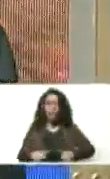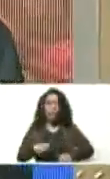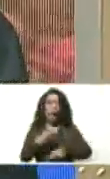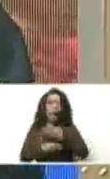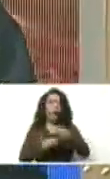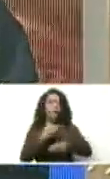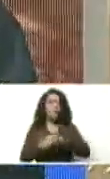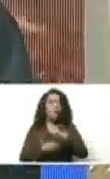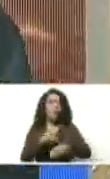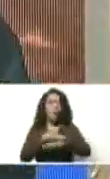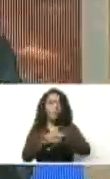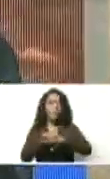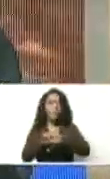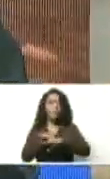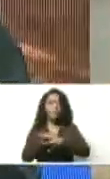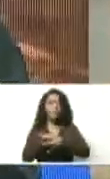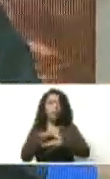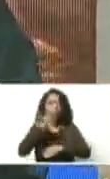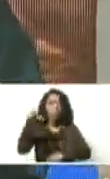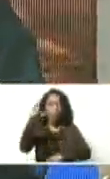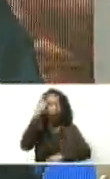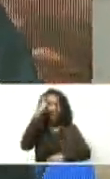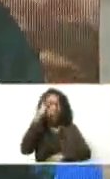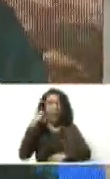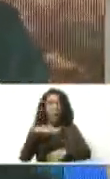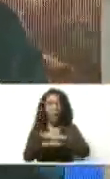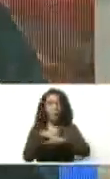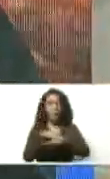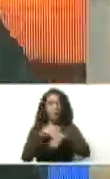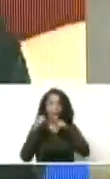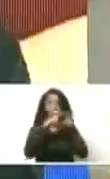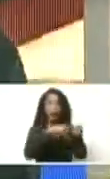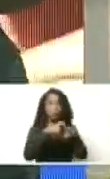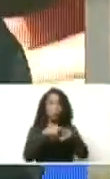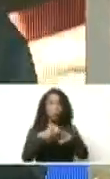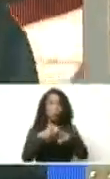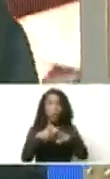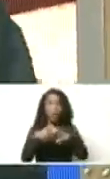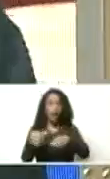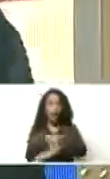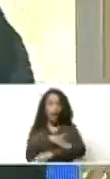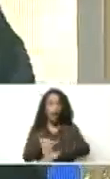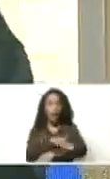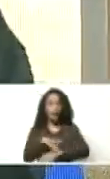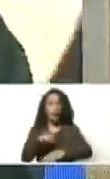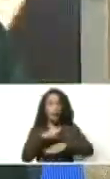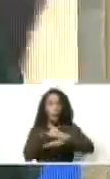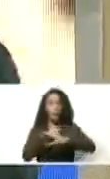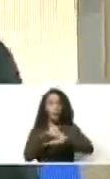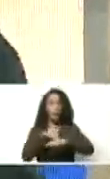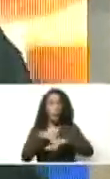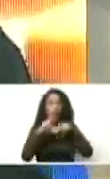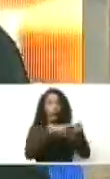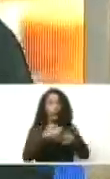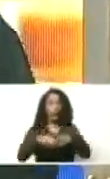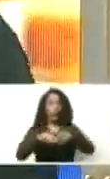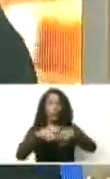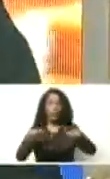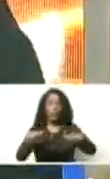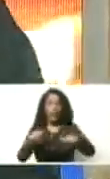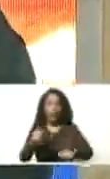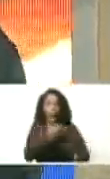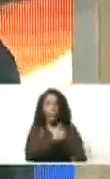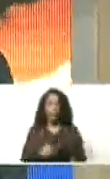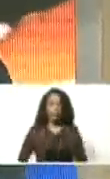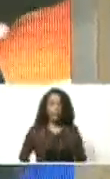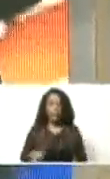haciendo el ministro Jorge Arriaza, los ministros de Agricultura Urbana, los ministros de Agricultura y Tierras, el